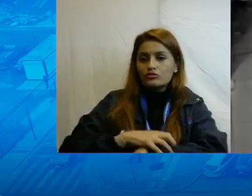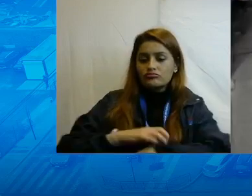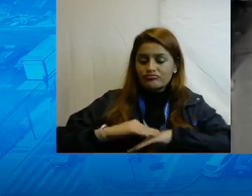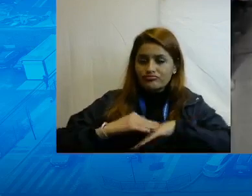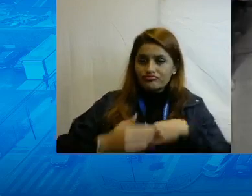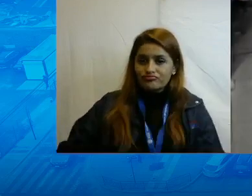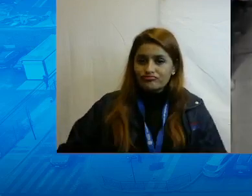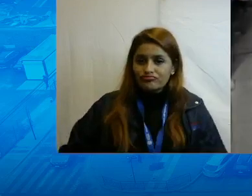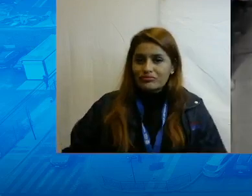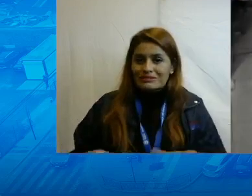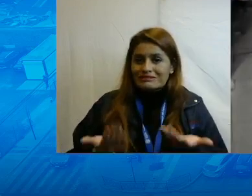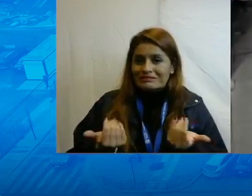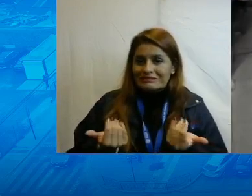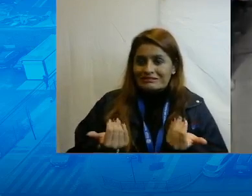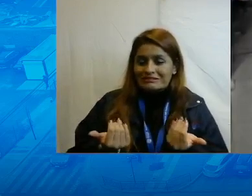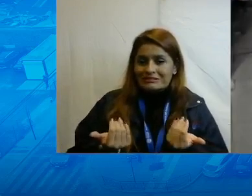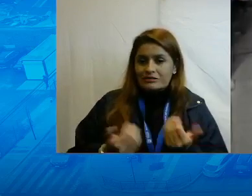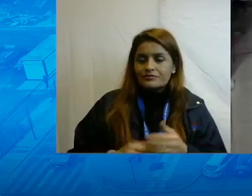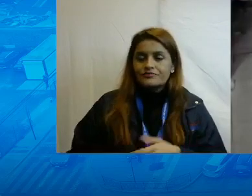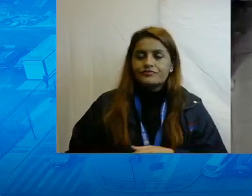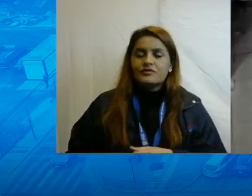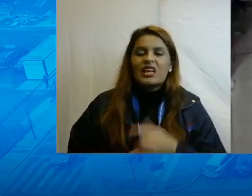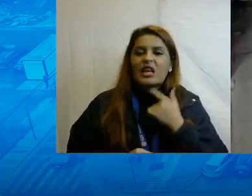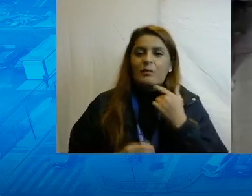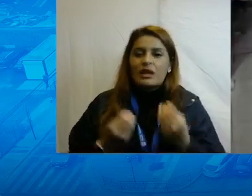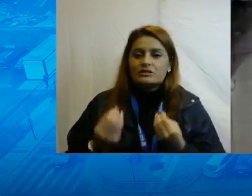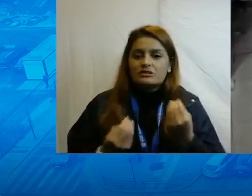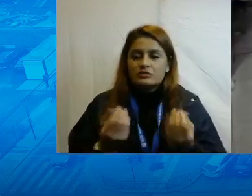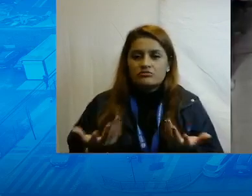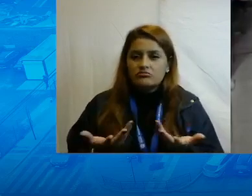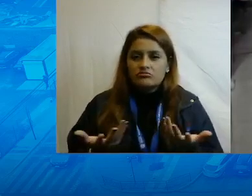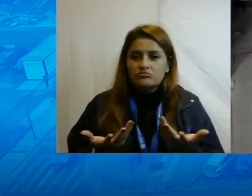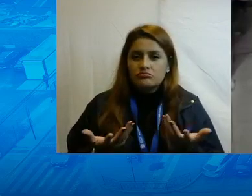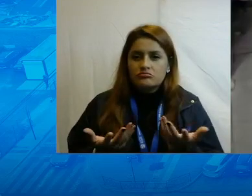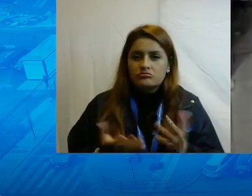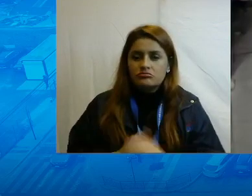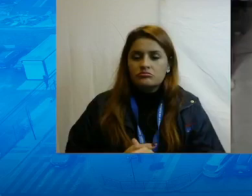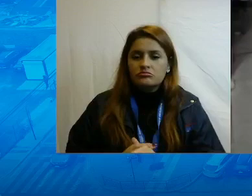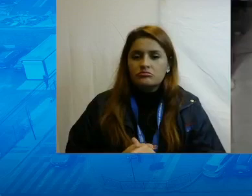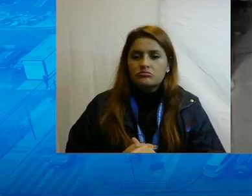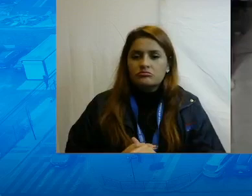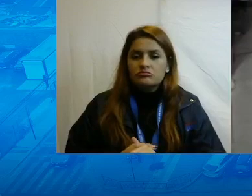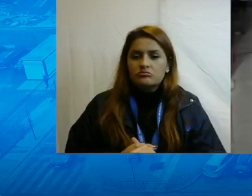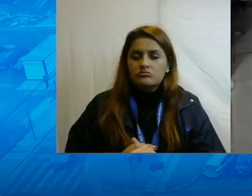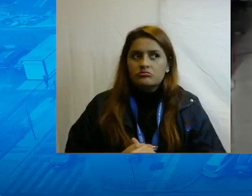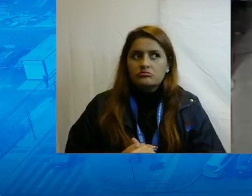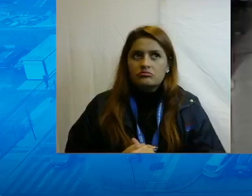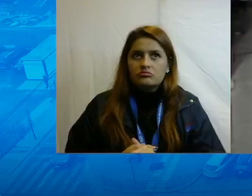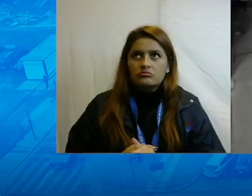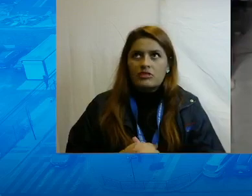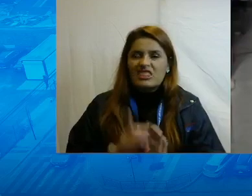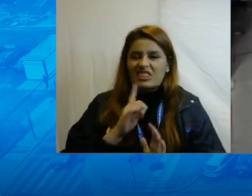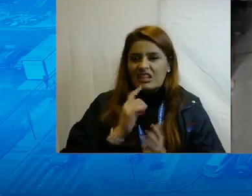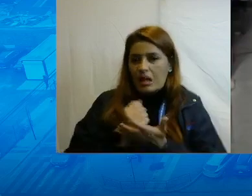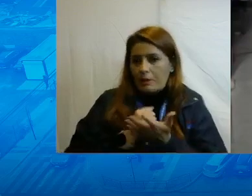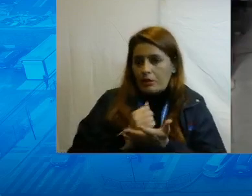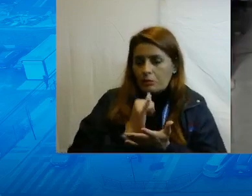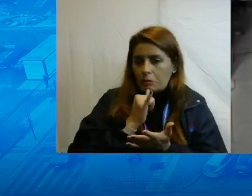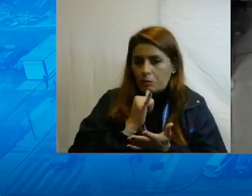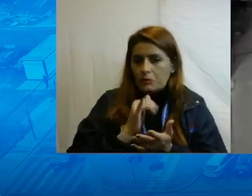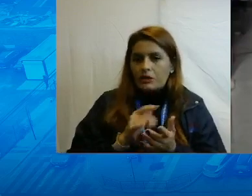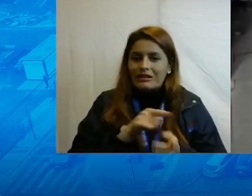embarazada, cierto que está, ¿qué pasa con esa leche? ¿Se le da algún, como cierto, algún remedio o algo? Pero